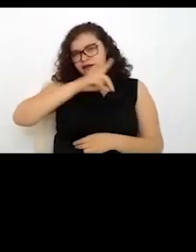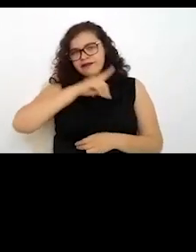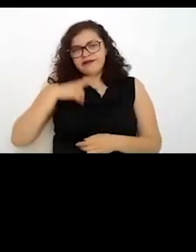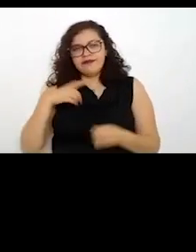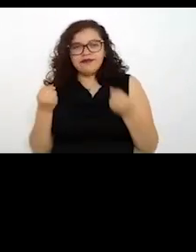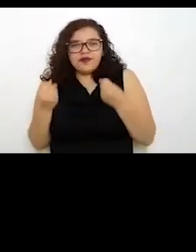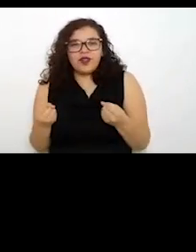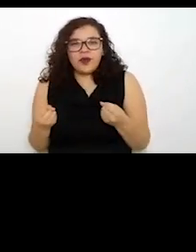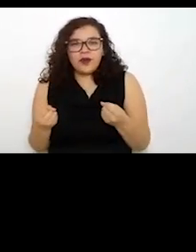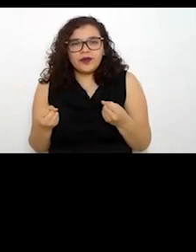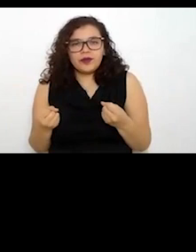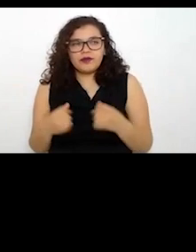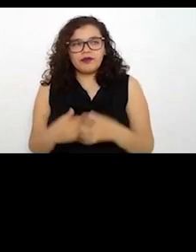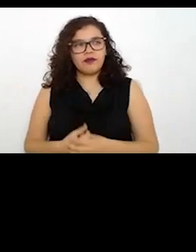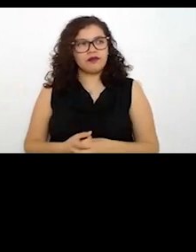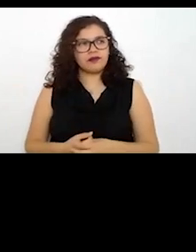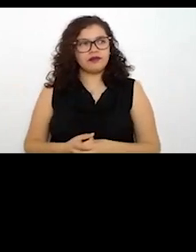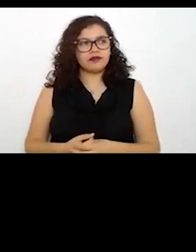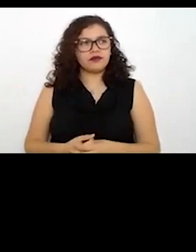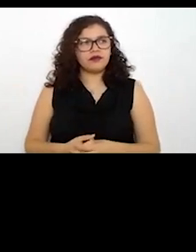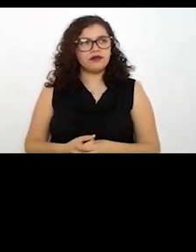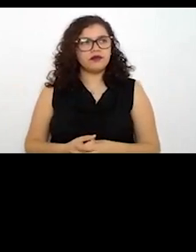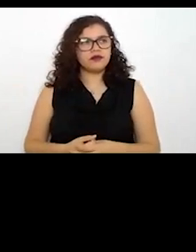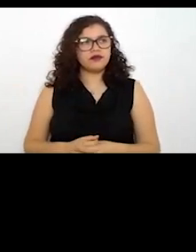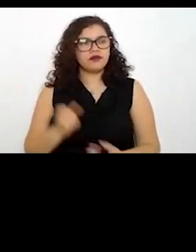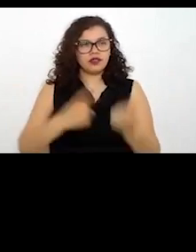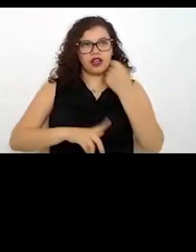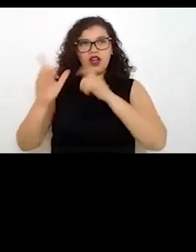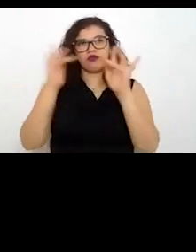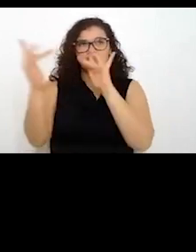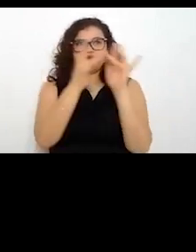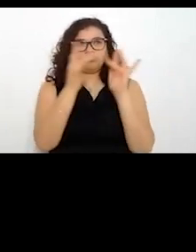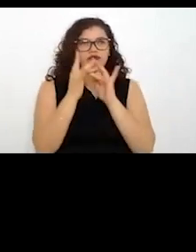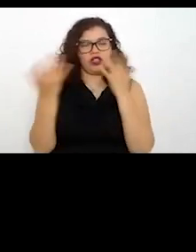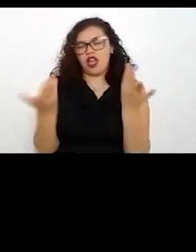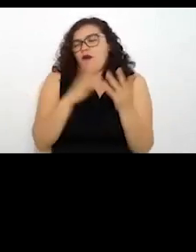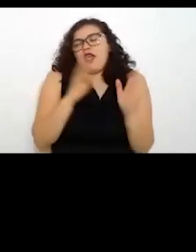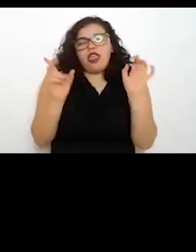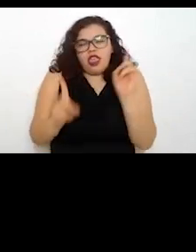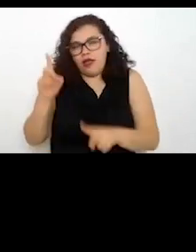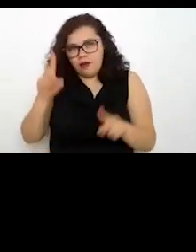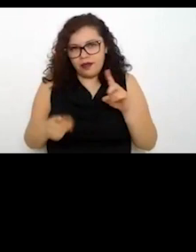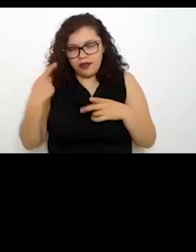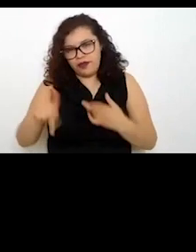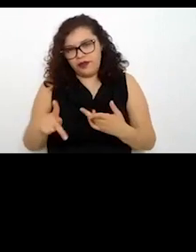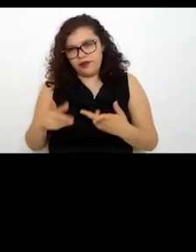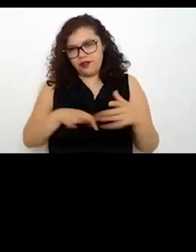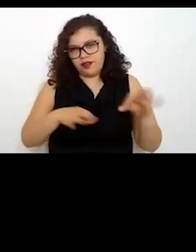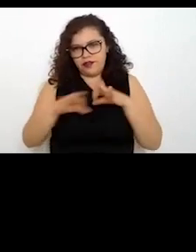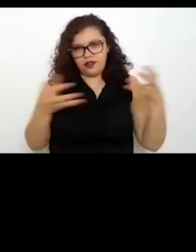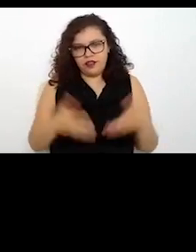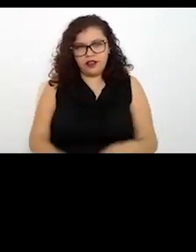asegurarse de que haya una conexión, bueno, dependiendo el tipo de labor que desempeña, pero por ejemplo,